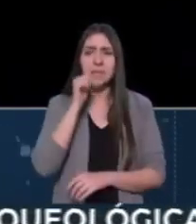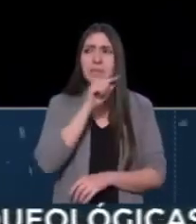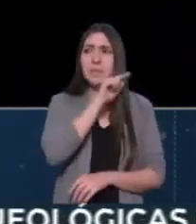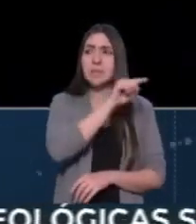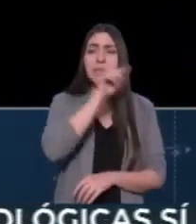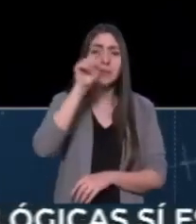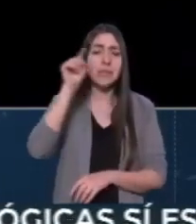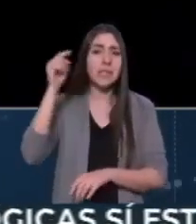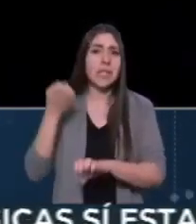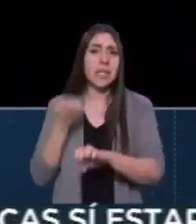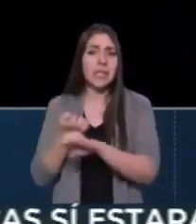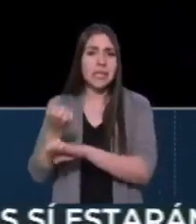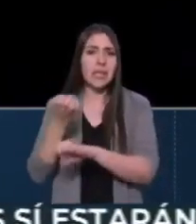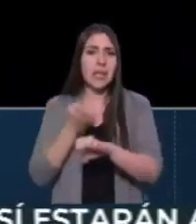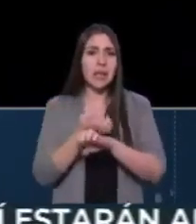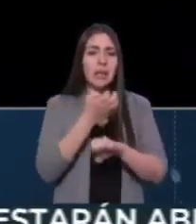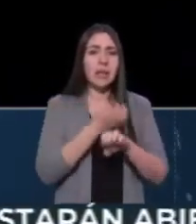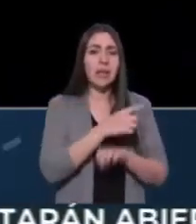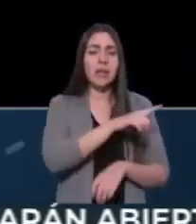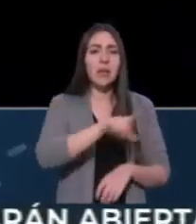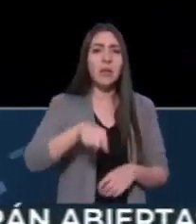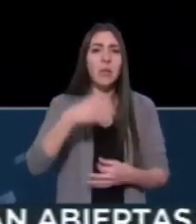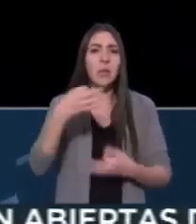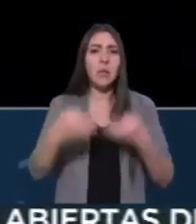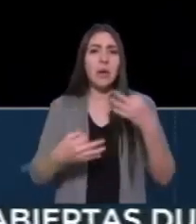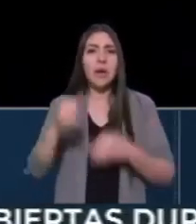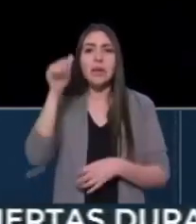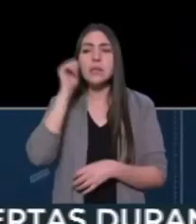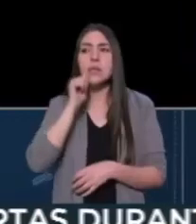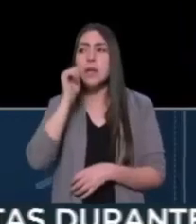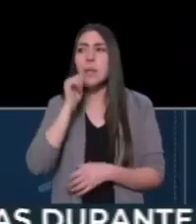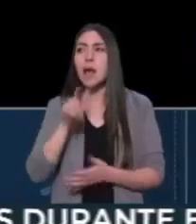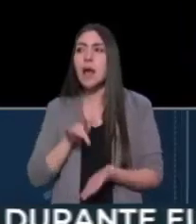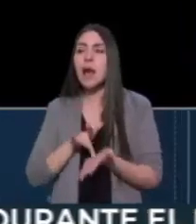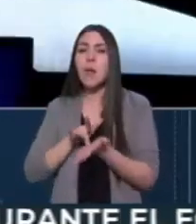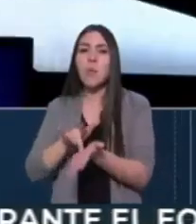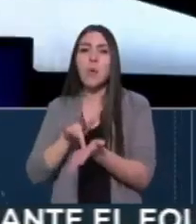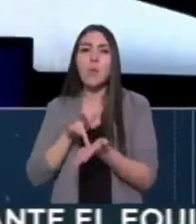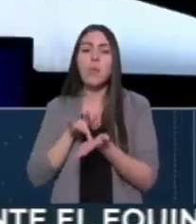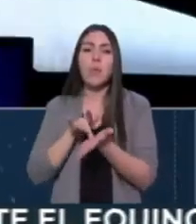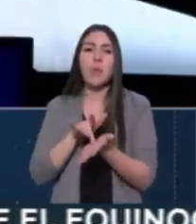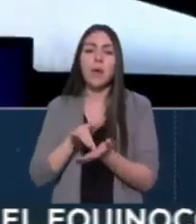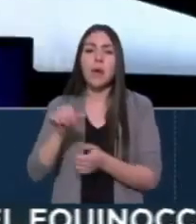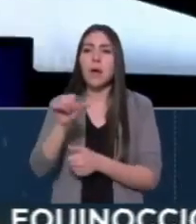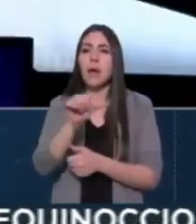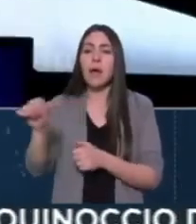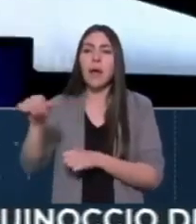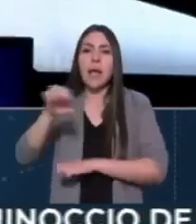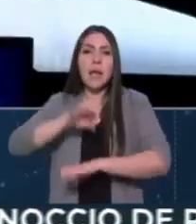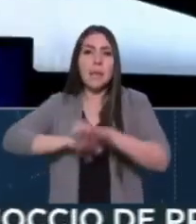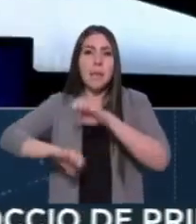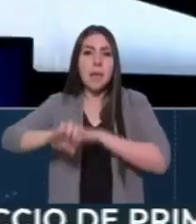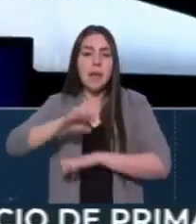los jueces responden a intereses empresariales y a intereses locales.